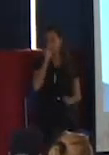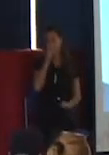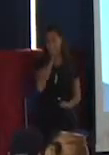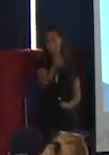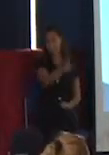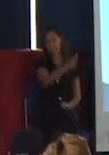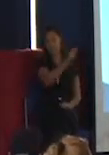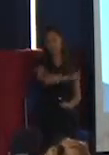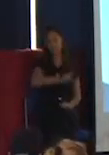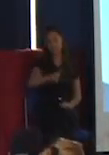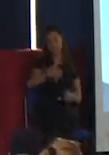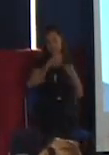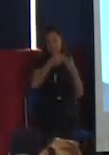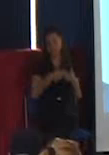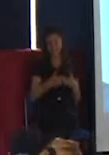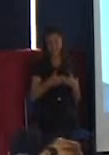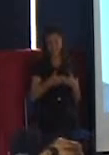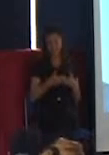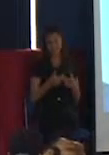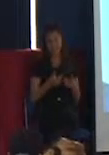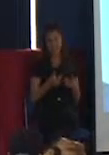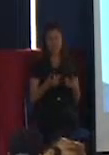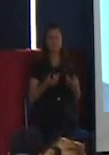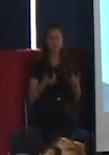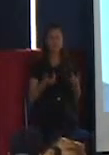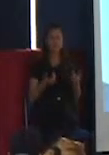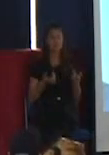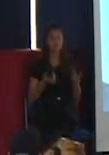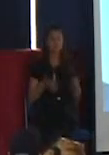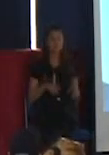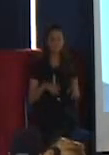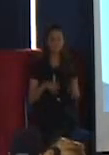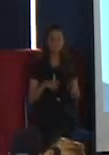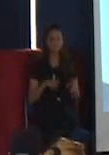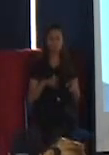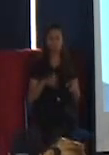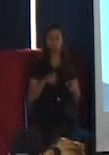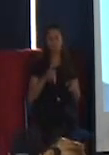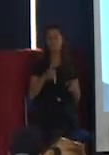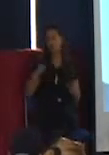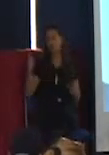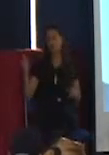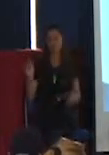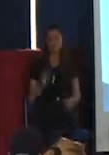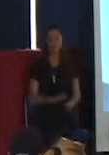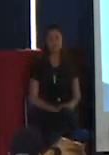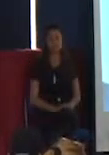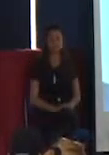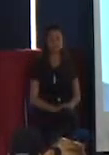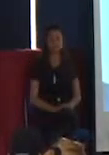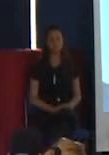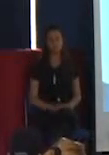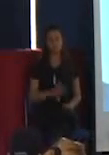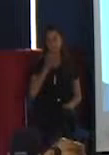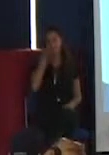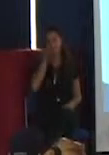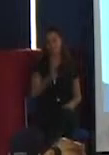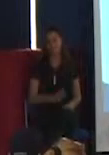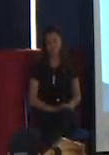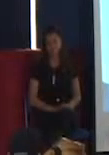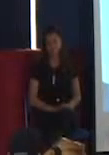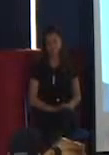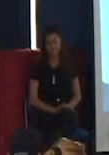con discapacidad, así como, digamos, los demás. ¿Por qué?